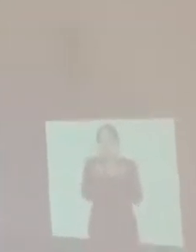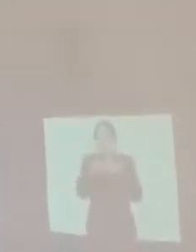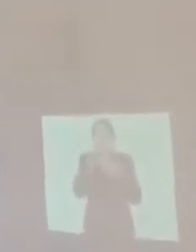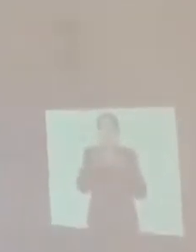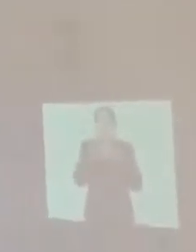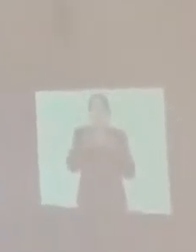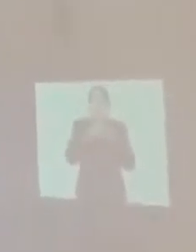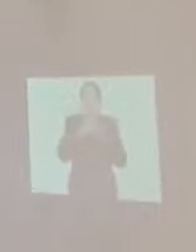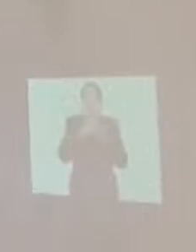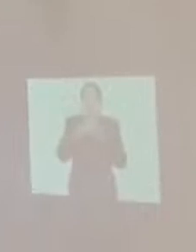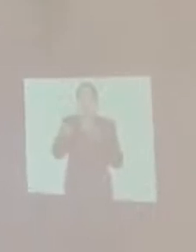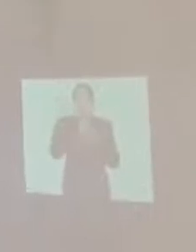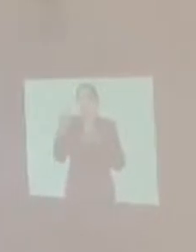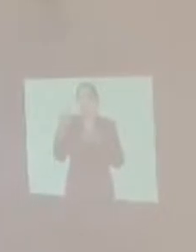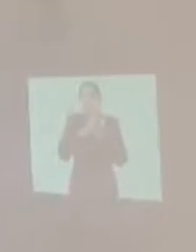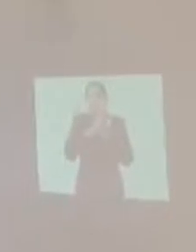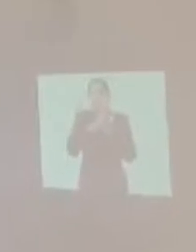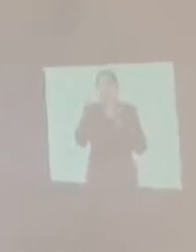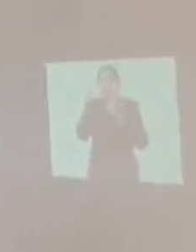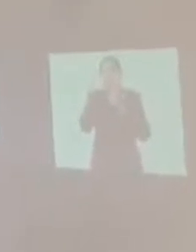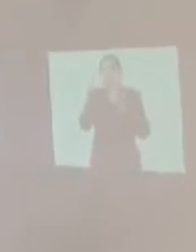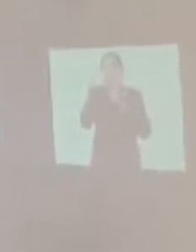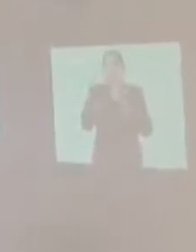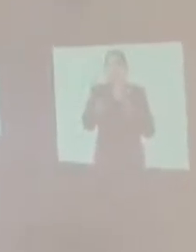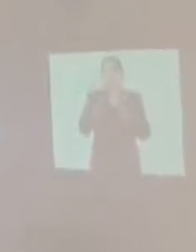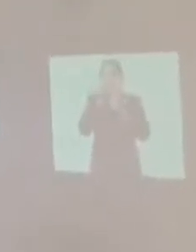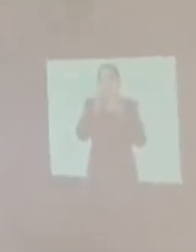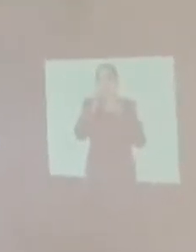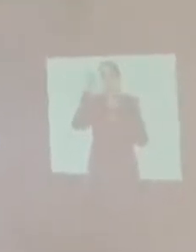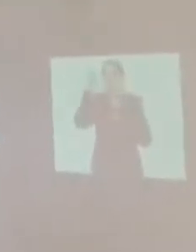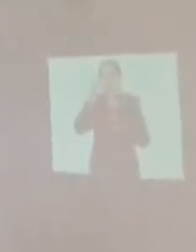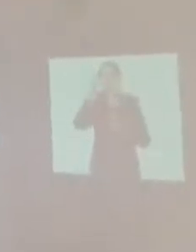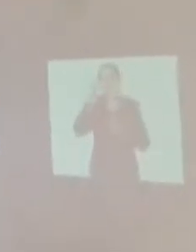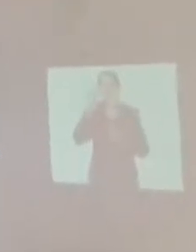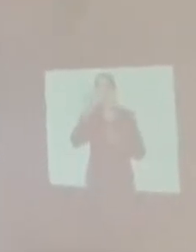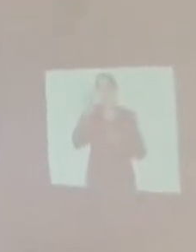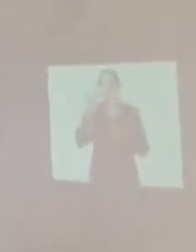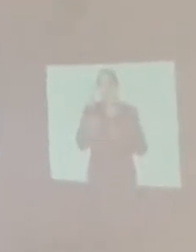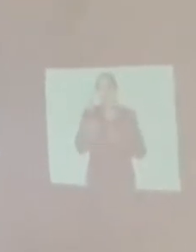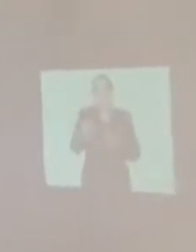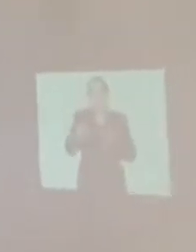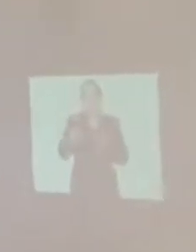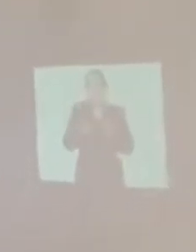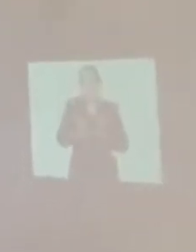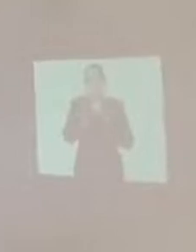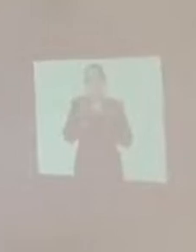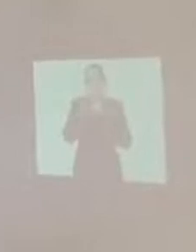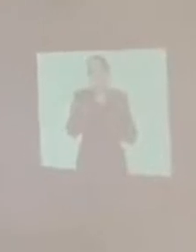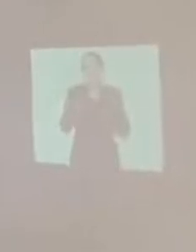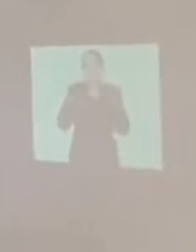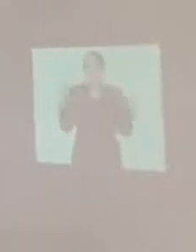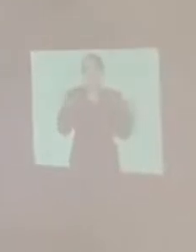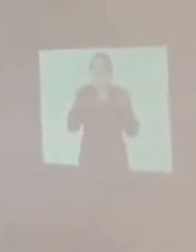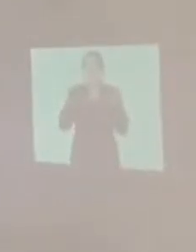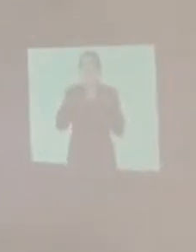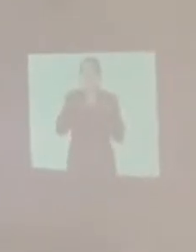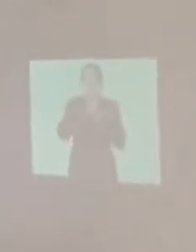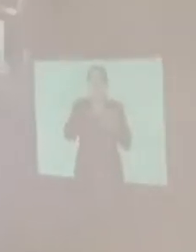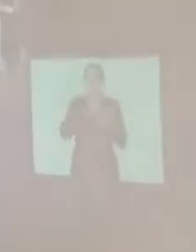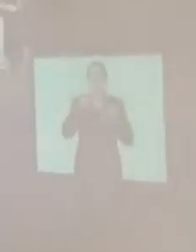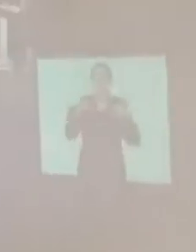de 2019, la beca es mensual y universal y se suma al apoyo de útiles y uniformes escolares que duplicamos